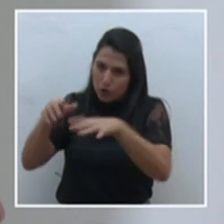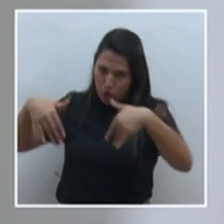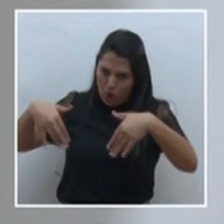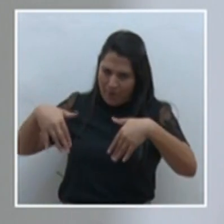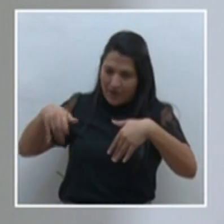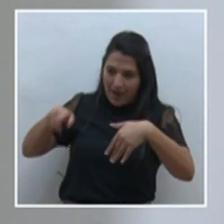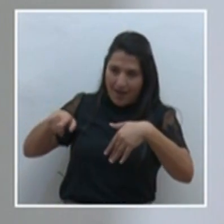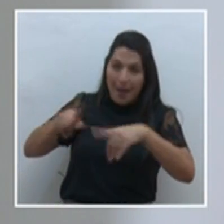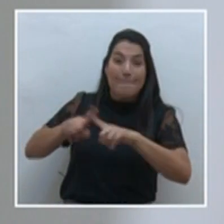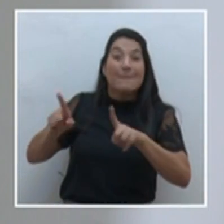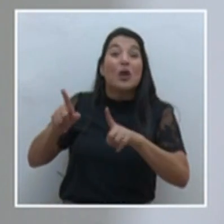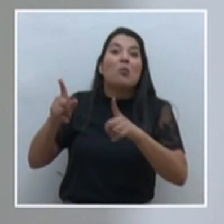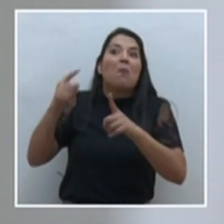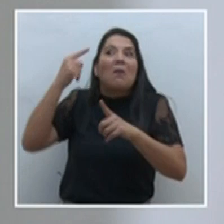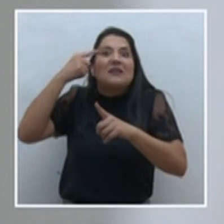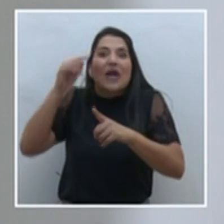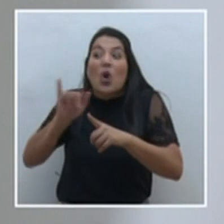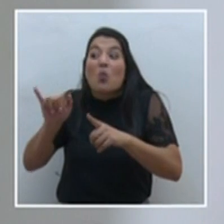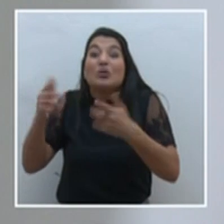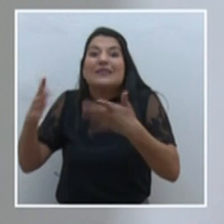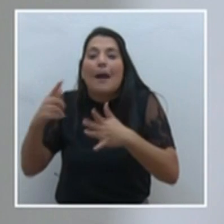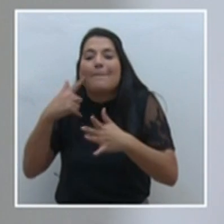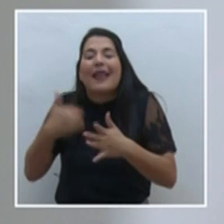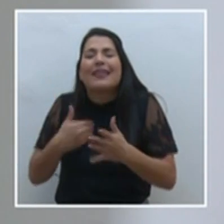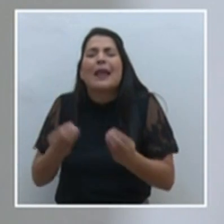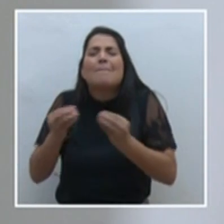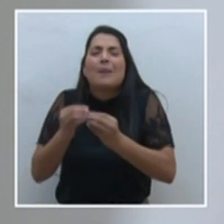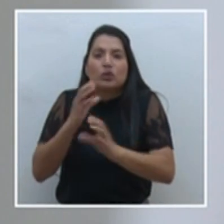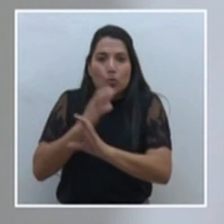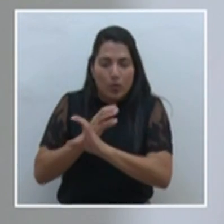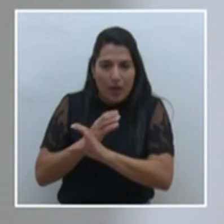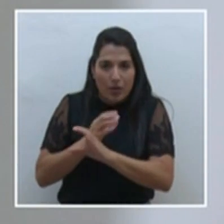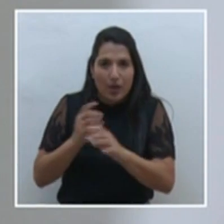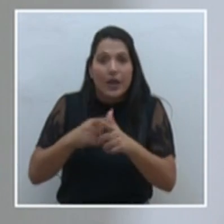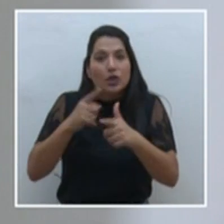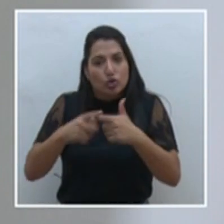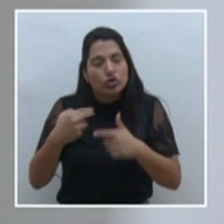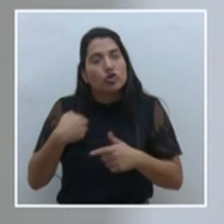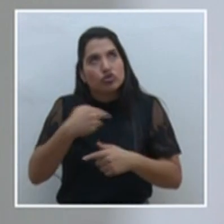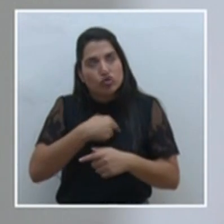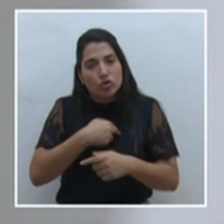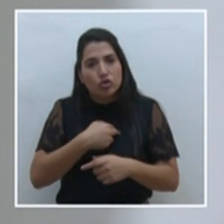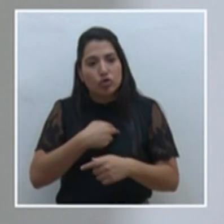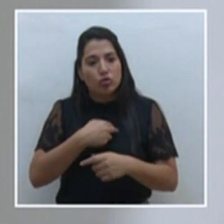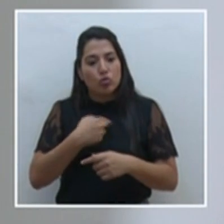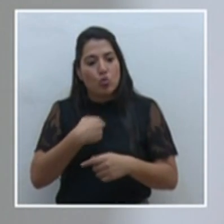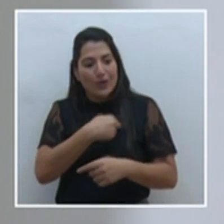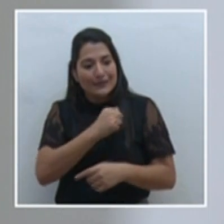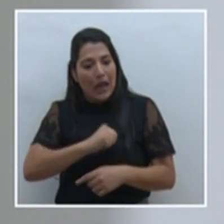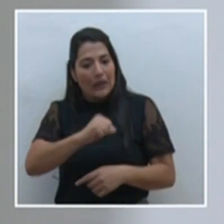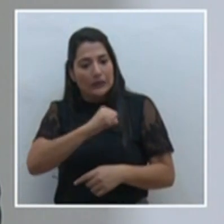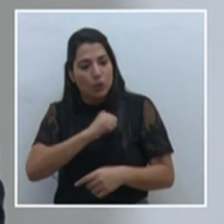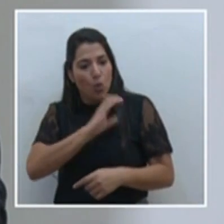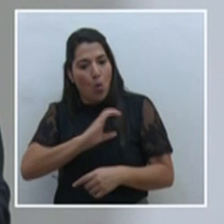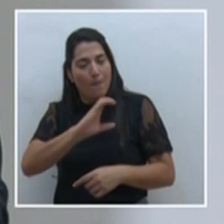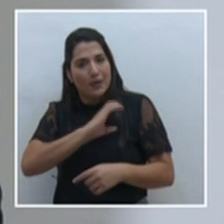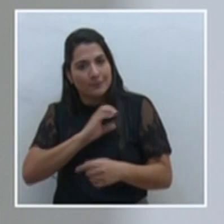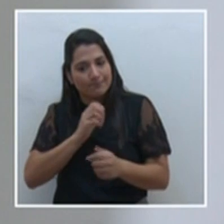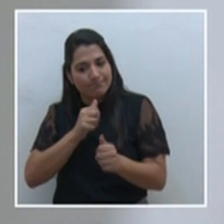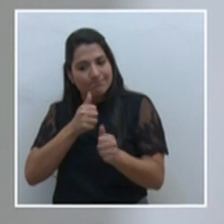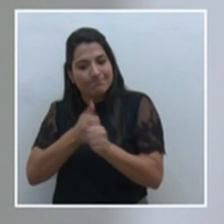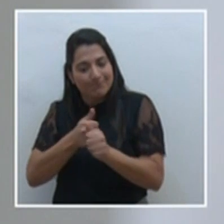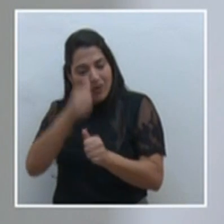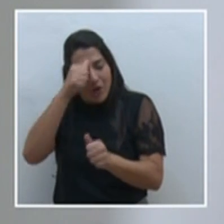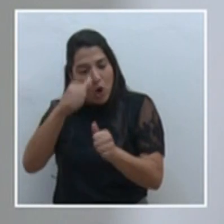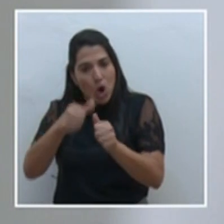protejámonos, seamos precavidos, seamos consecuentes con la pandemia en el sentido de nuestras actitudes y comportamientos a nivel social.